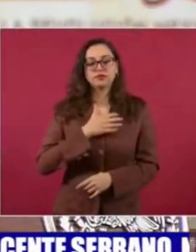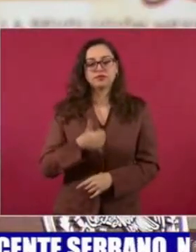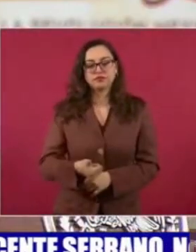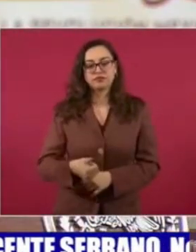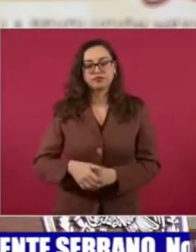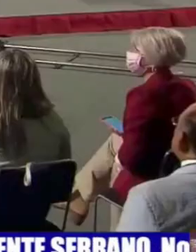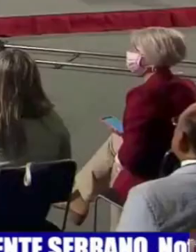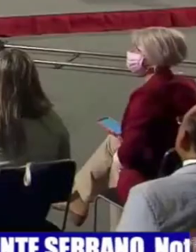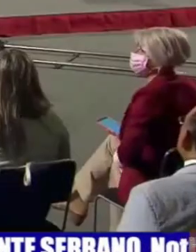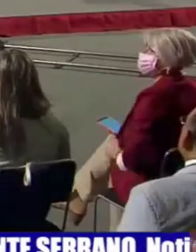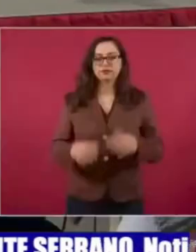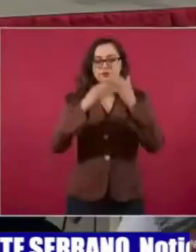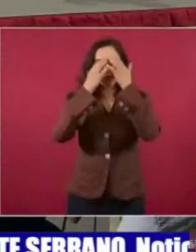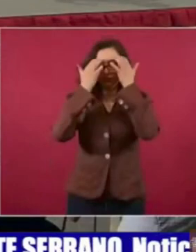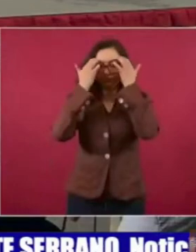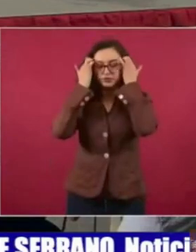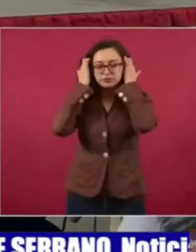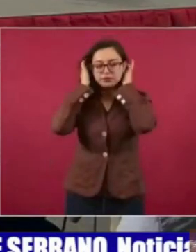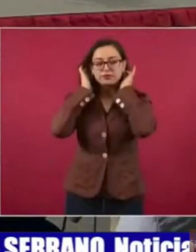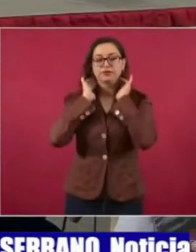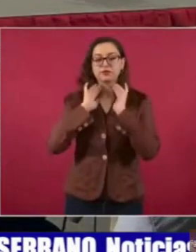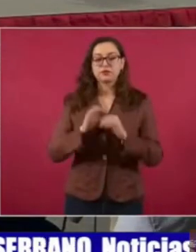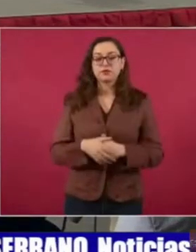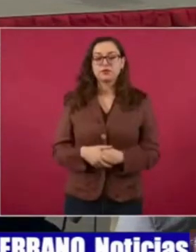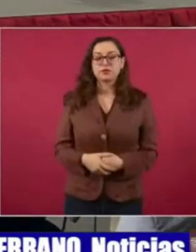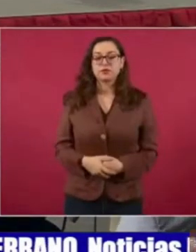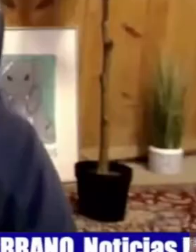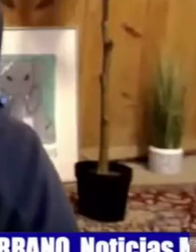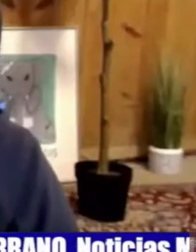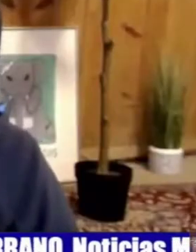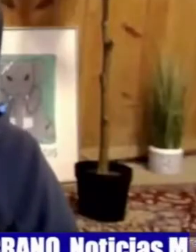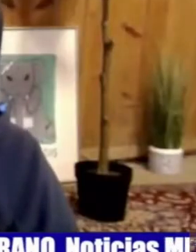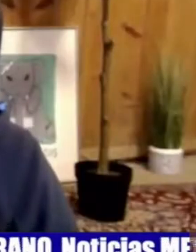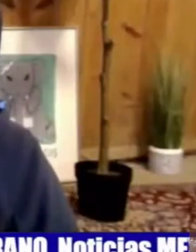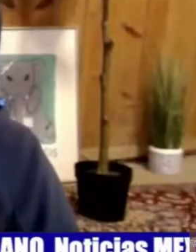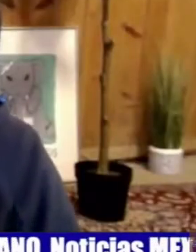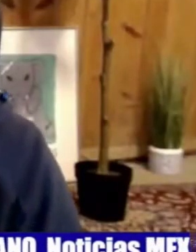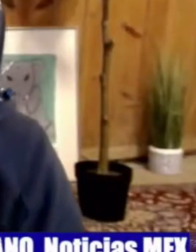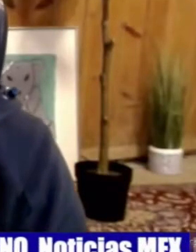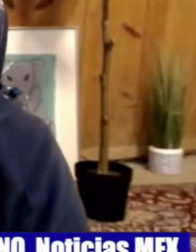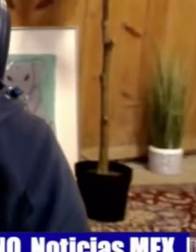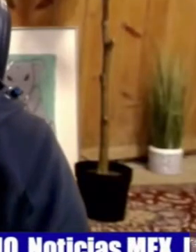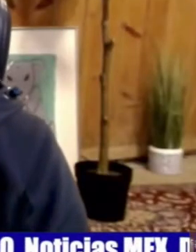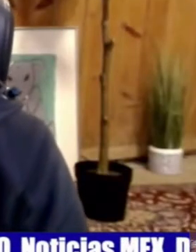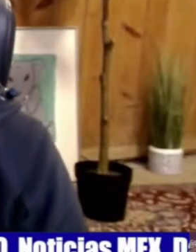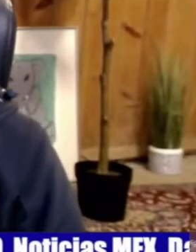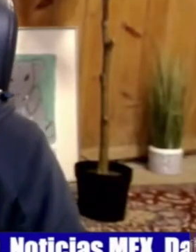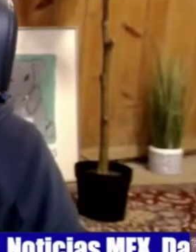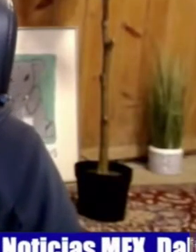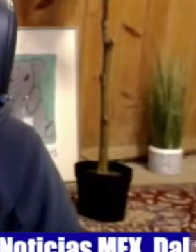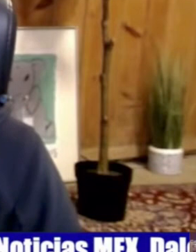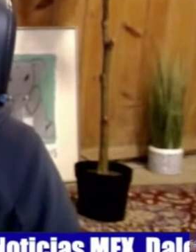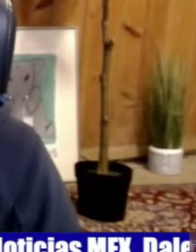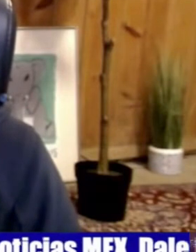estos chanchullos, quiere que salgan los potentados, no es en pro del pueblo, es para los